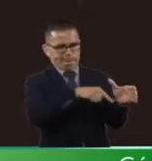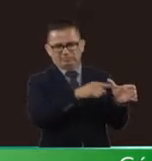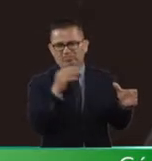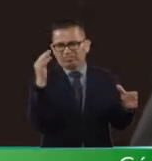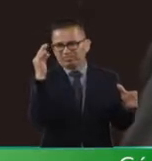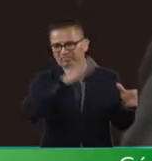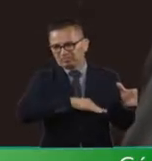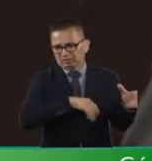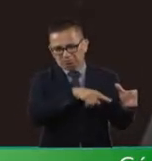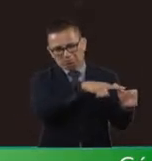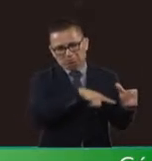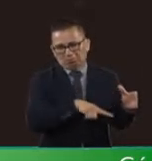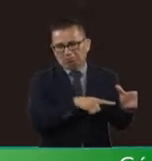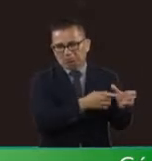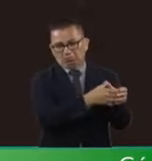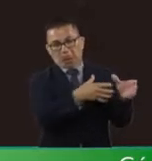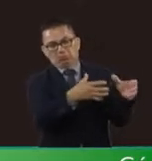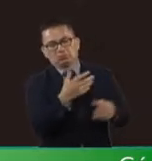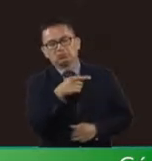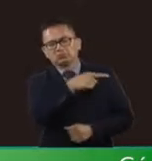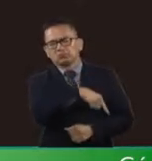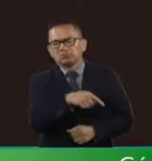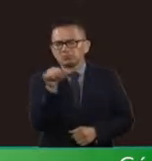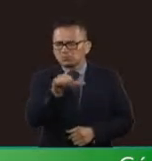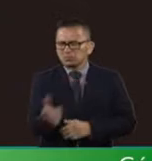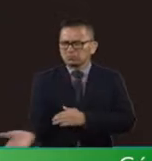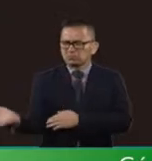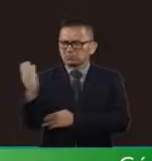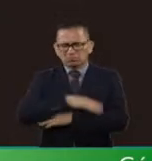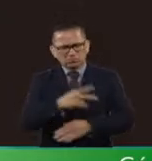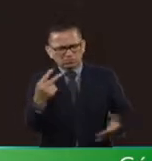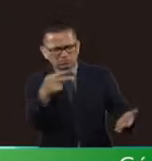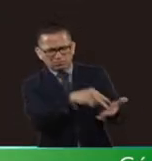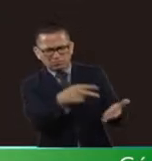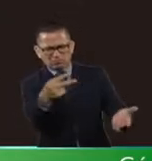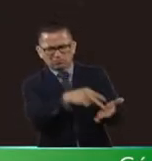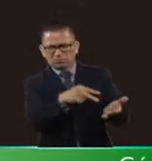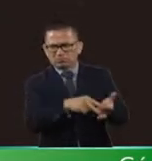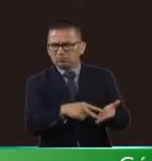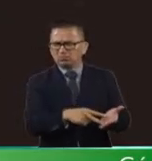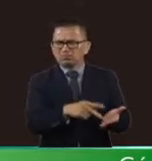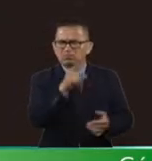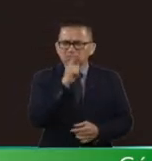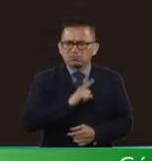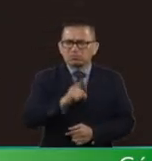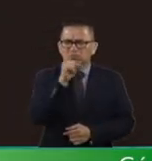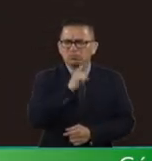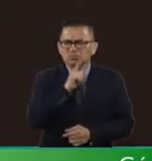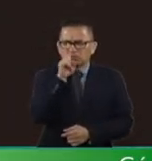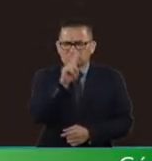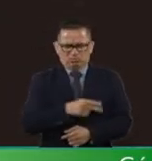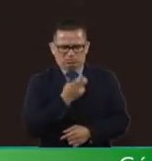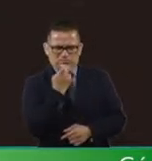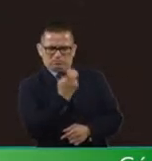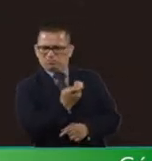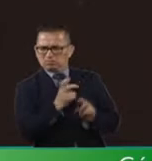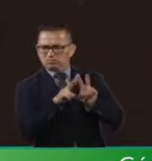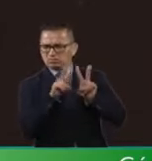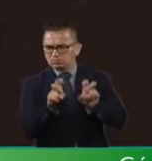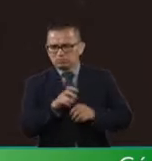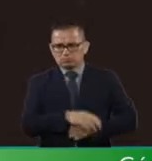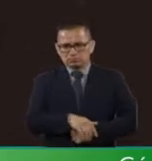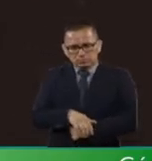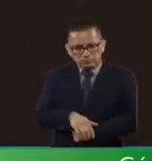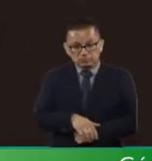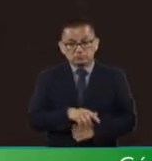falsedades a lo largo de todo el día con total impunidad Sobre el asunto que estamos discutiendo y pues el